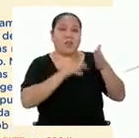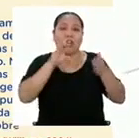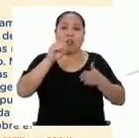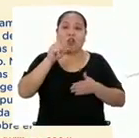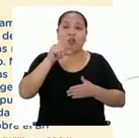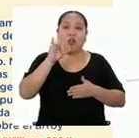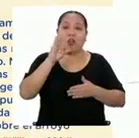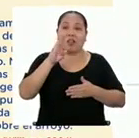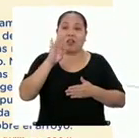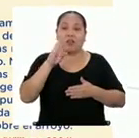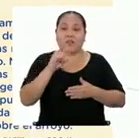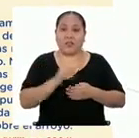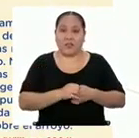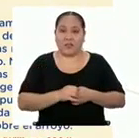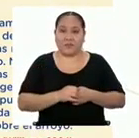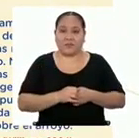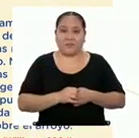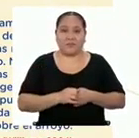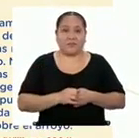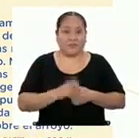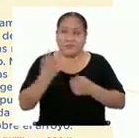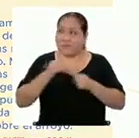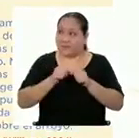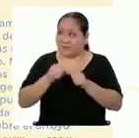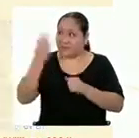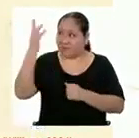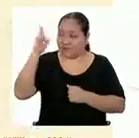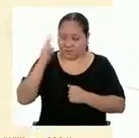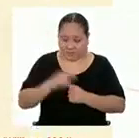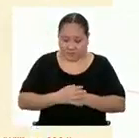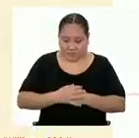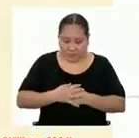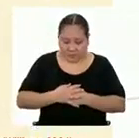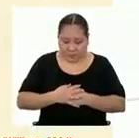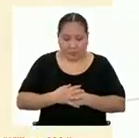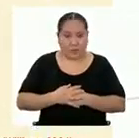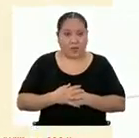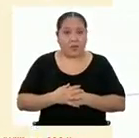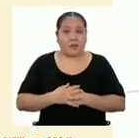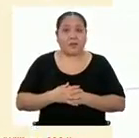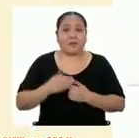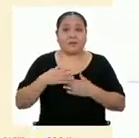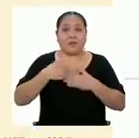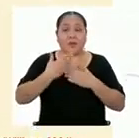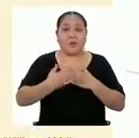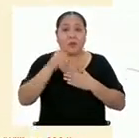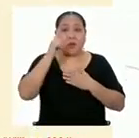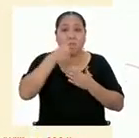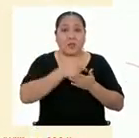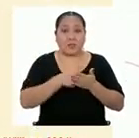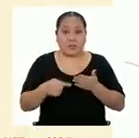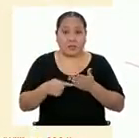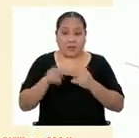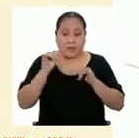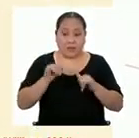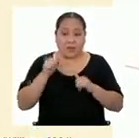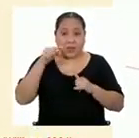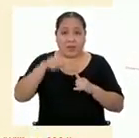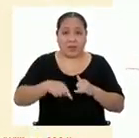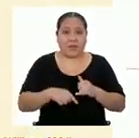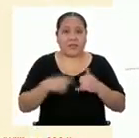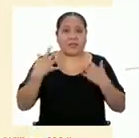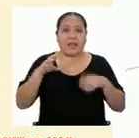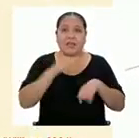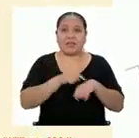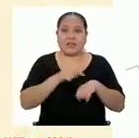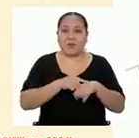ventrirrufa, posado sobre el arroyo. Siga, profesora. Después de una semana en la reserva, es hora de emprender